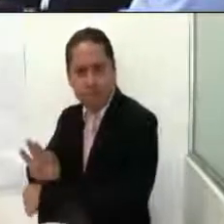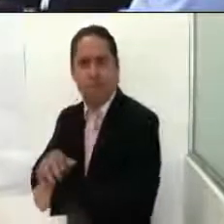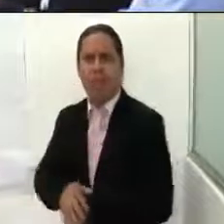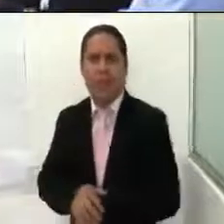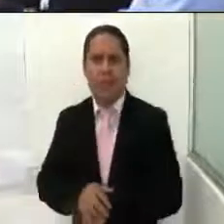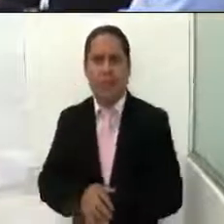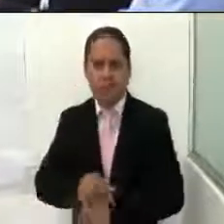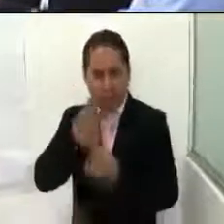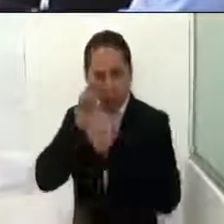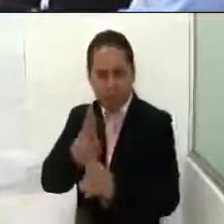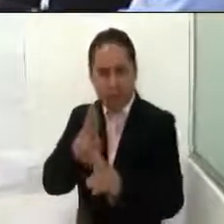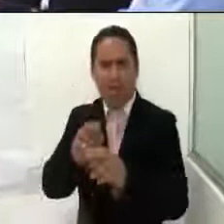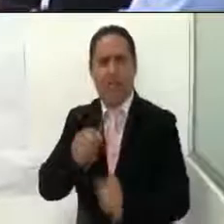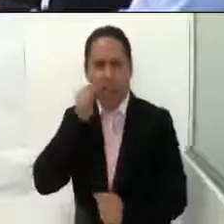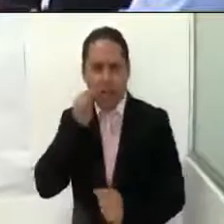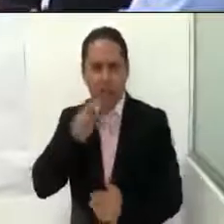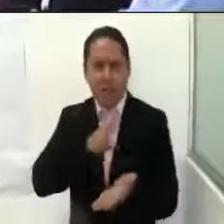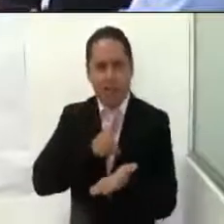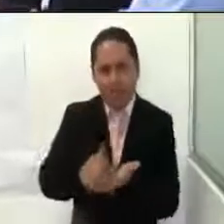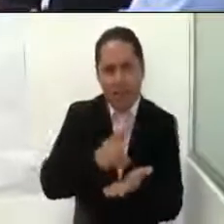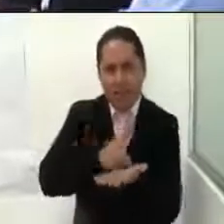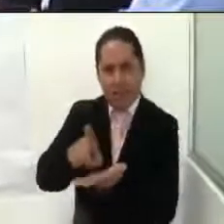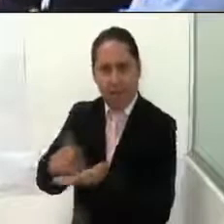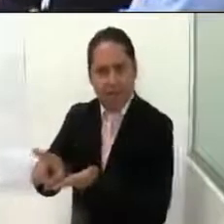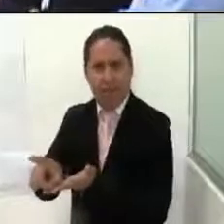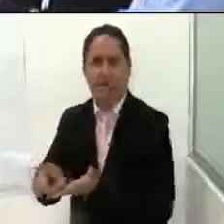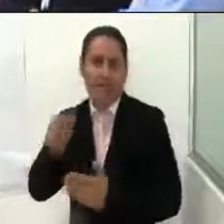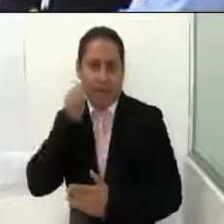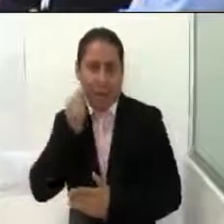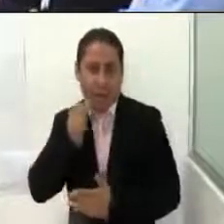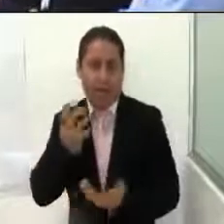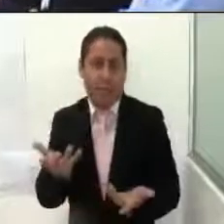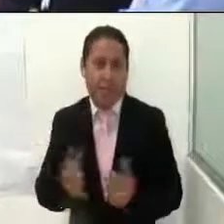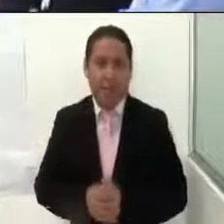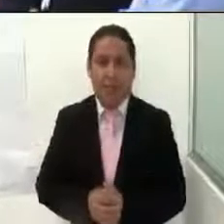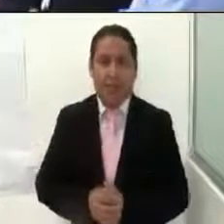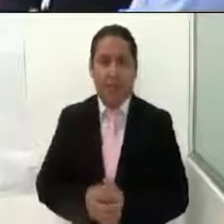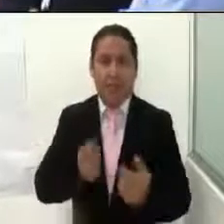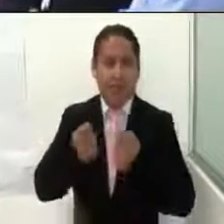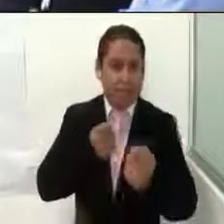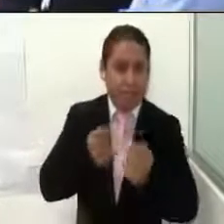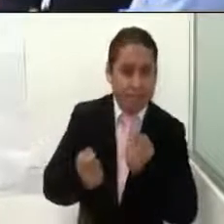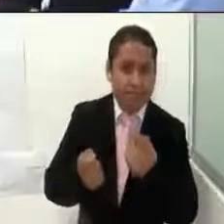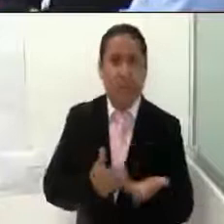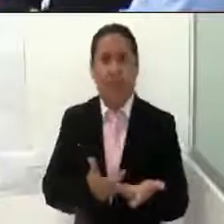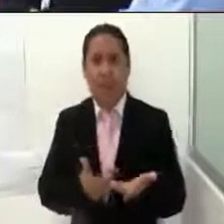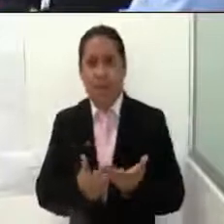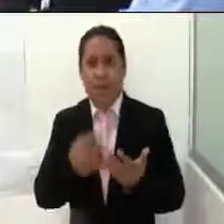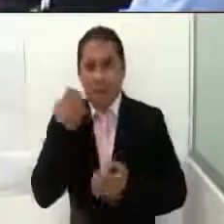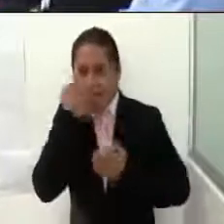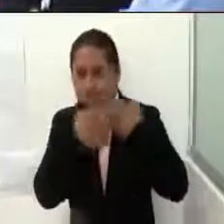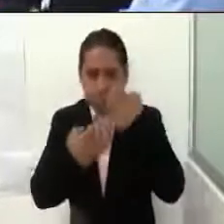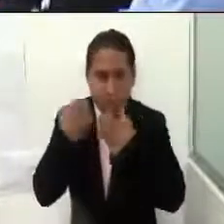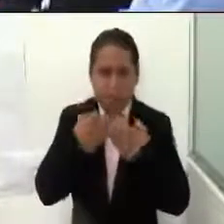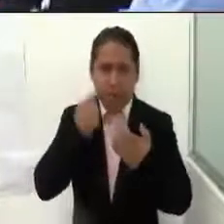y garantías de los derechos de las personas a través de strat y estrategias de consulta y análisis con la sociedad